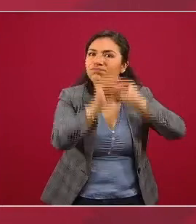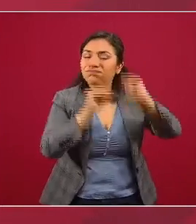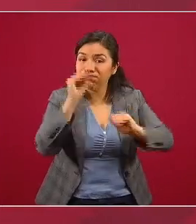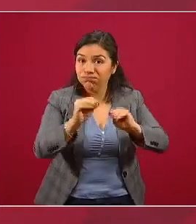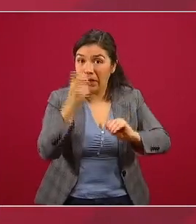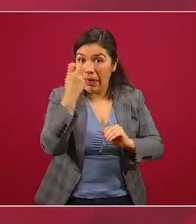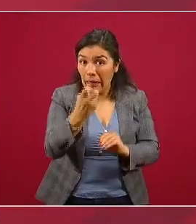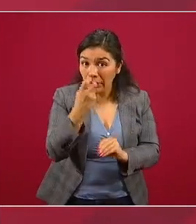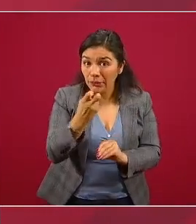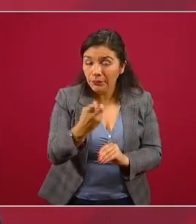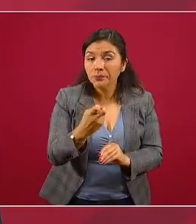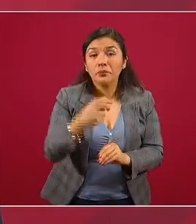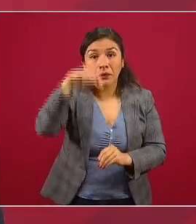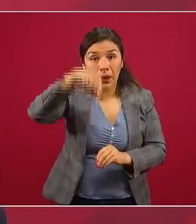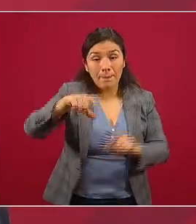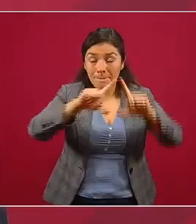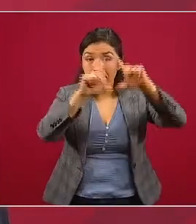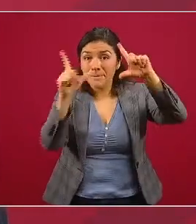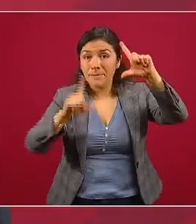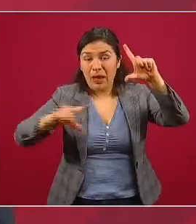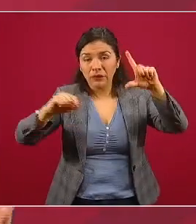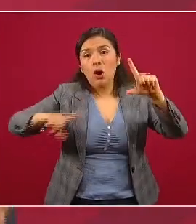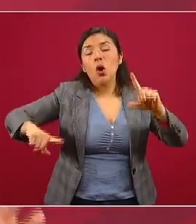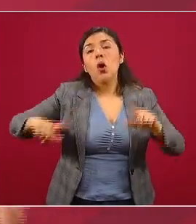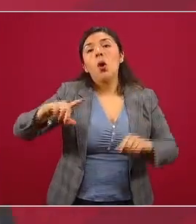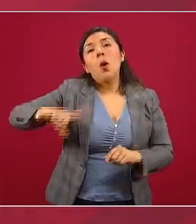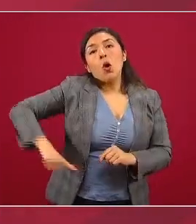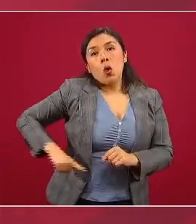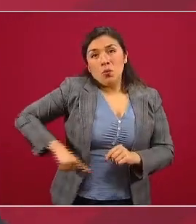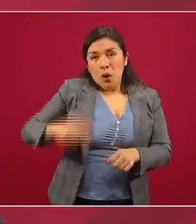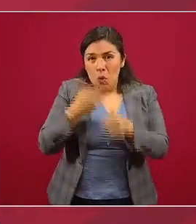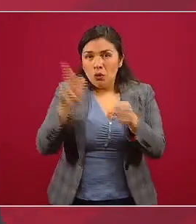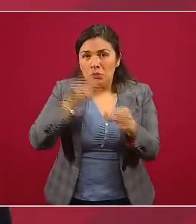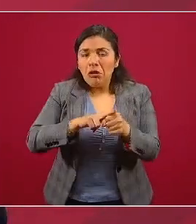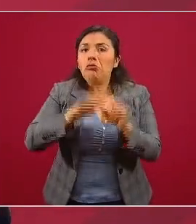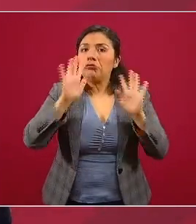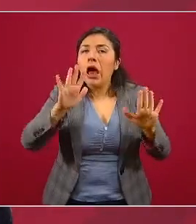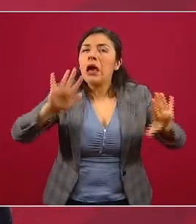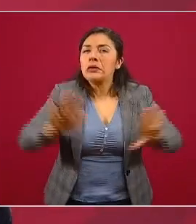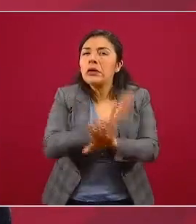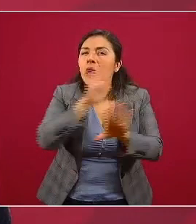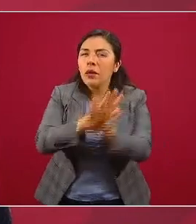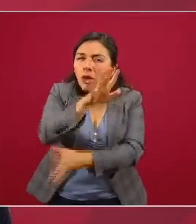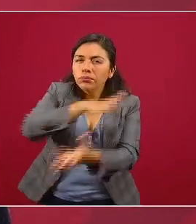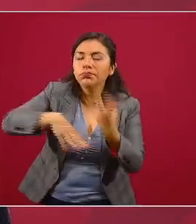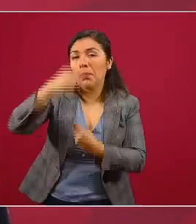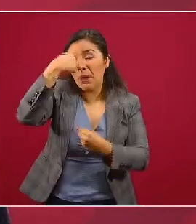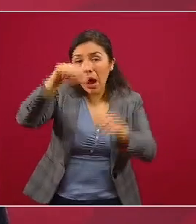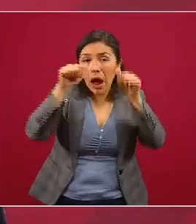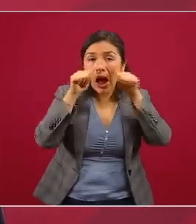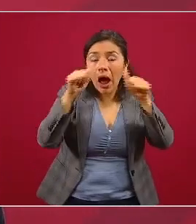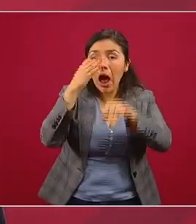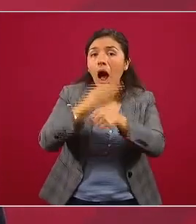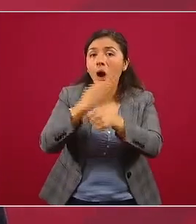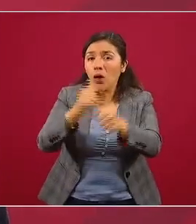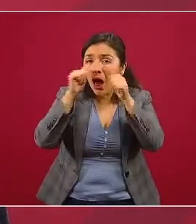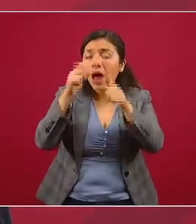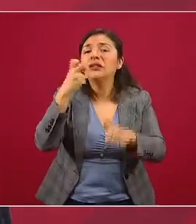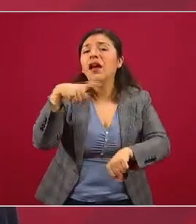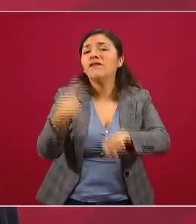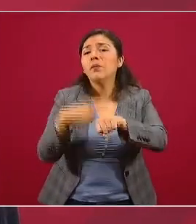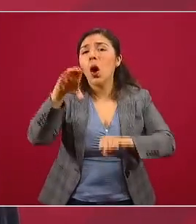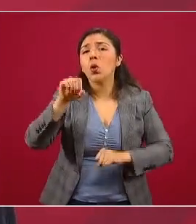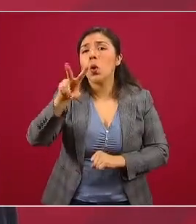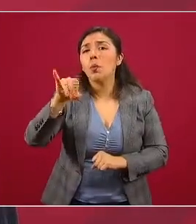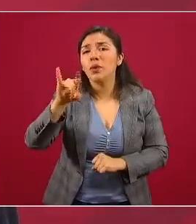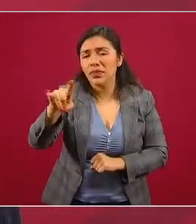hospitales del país en el sector público han sido reorientados específicamente para la atención de COVID y, en general,